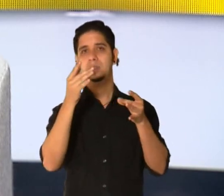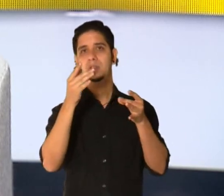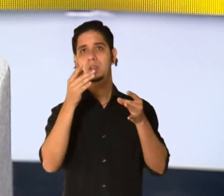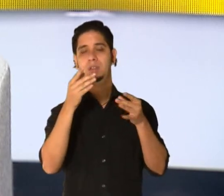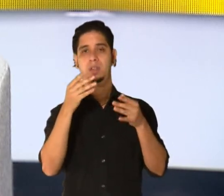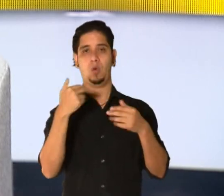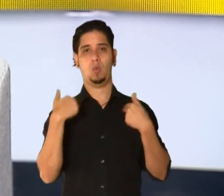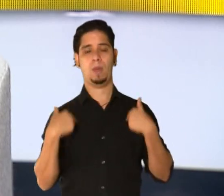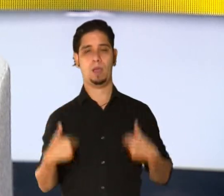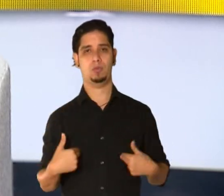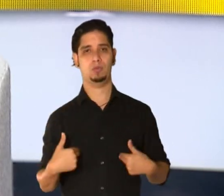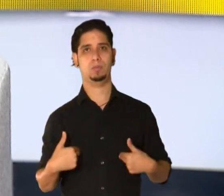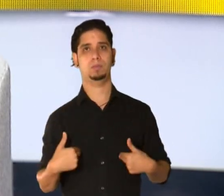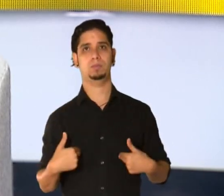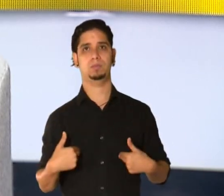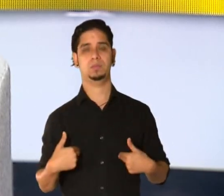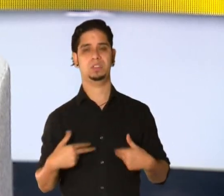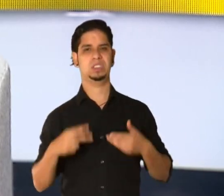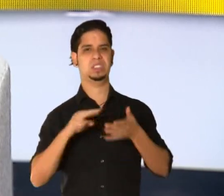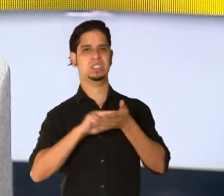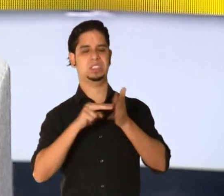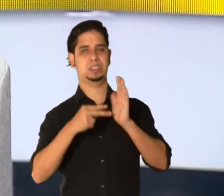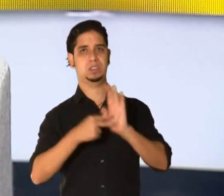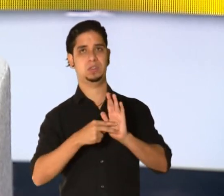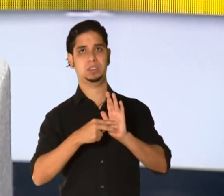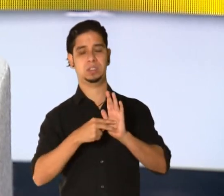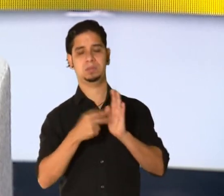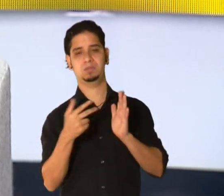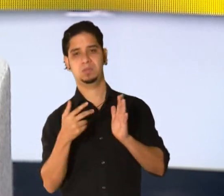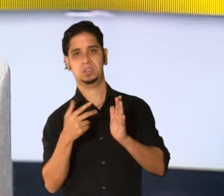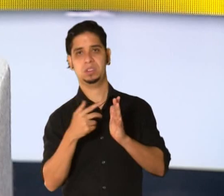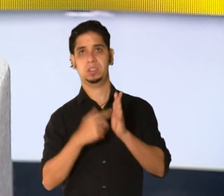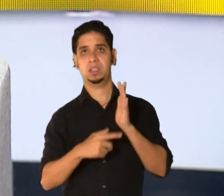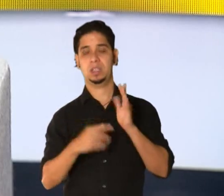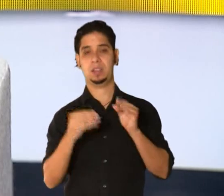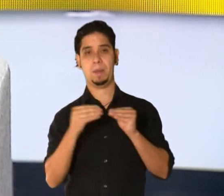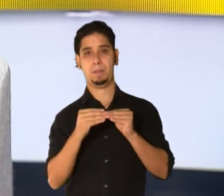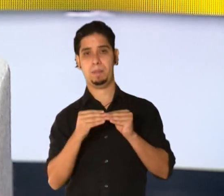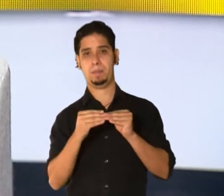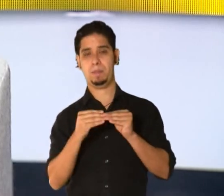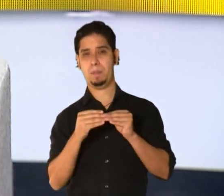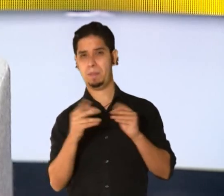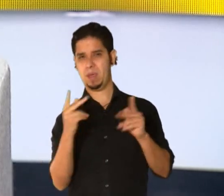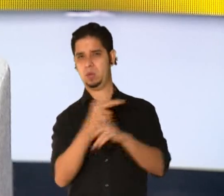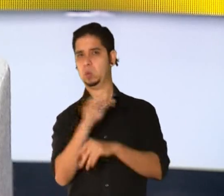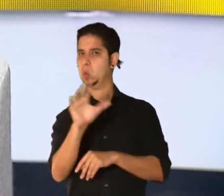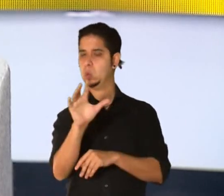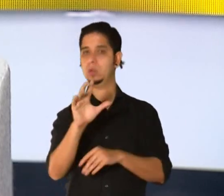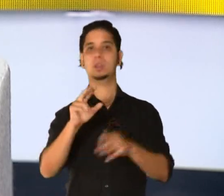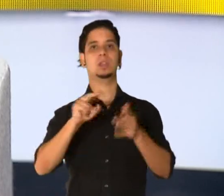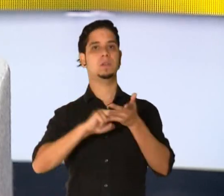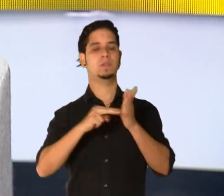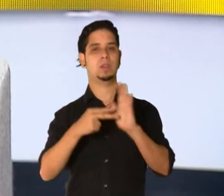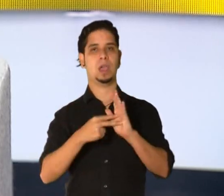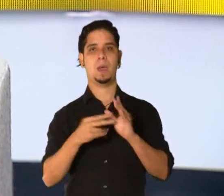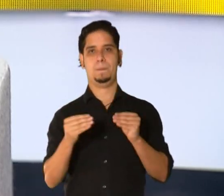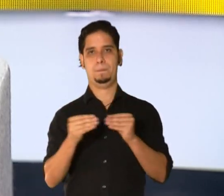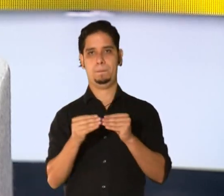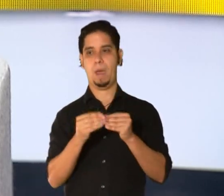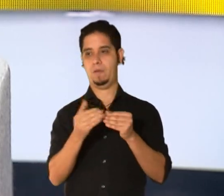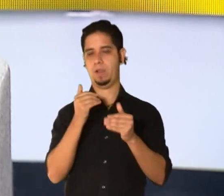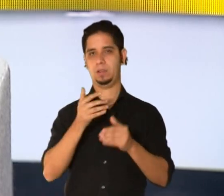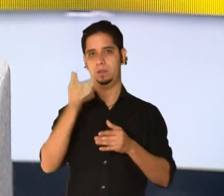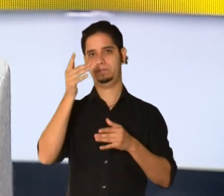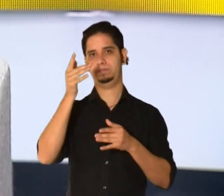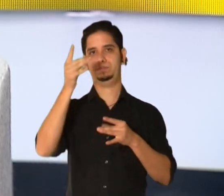los seres humanos, no implica de que sean más letales, sino que pues, va a haber un mayor riesgo de